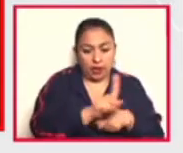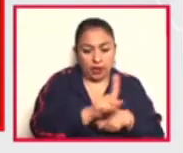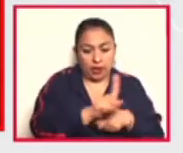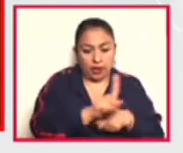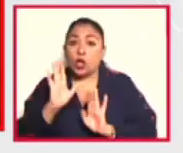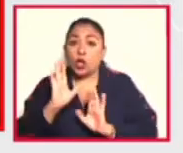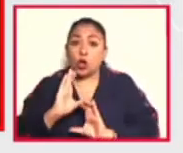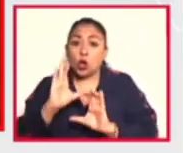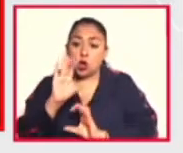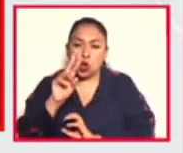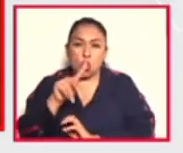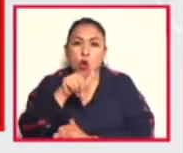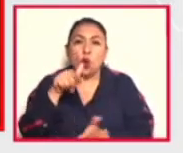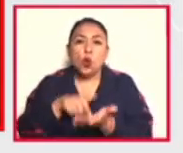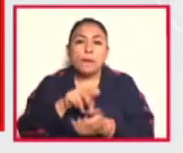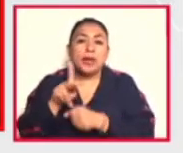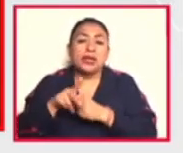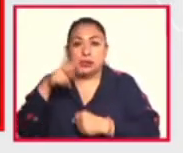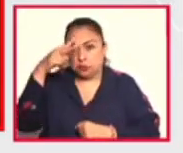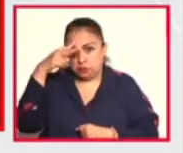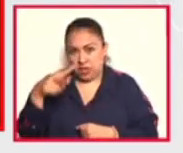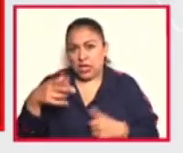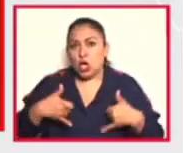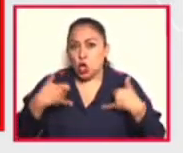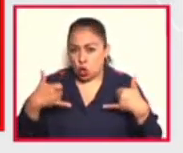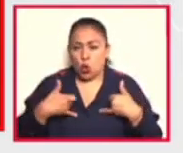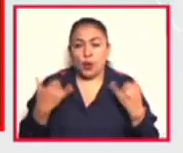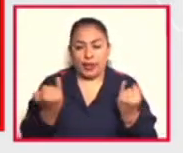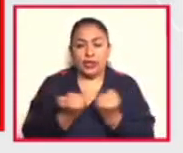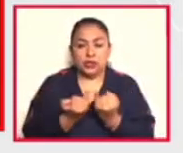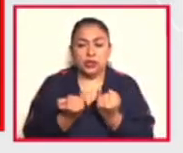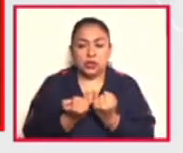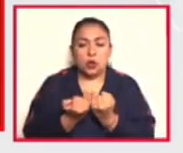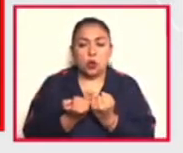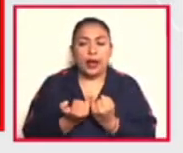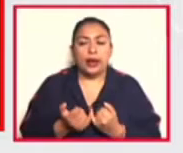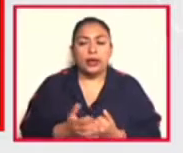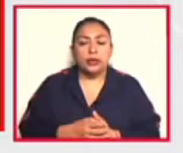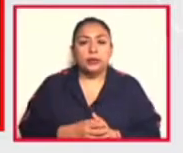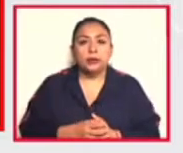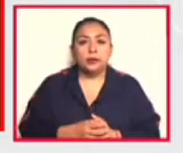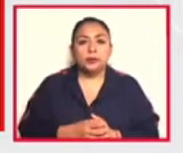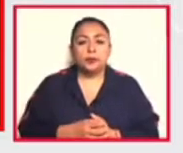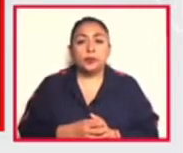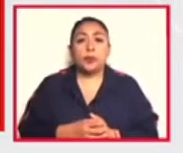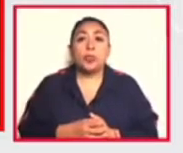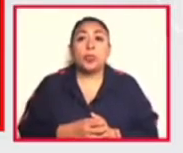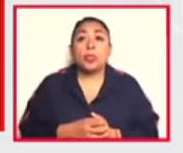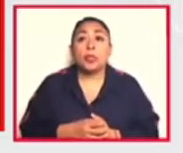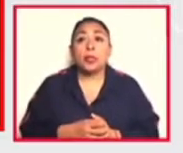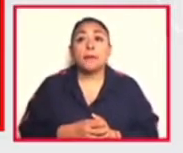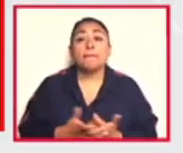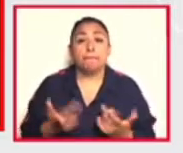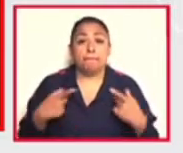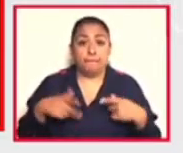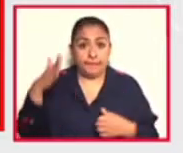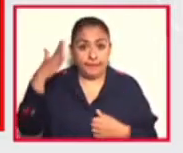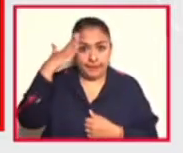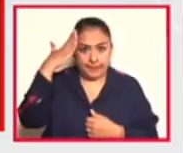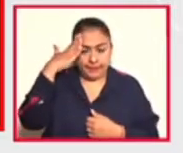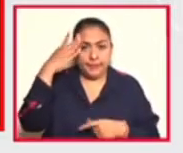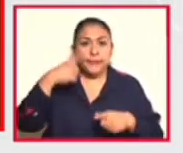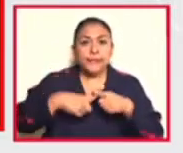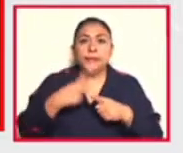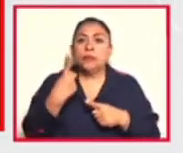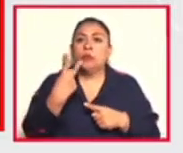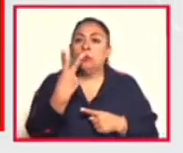mexicana de jóvenes también. Y nuestros protagonistas son dos chicas